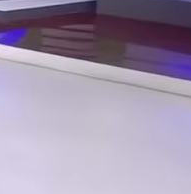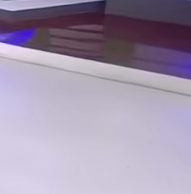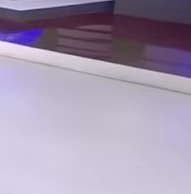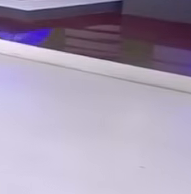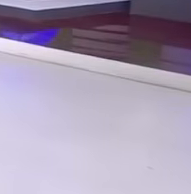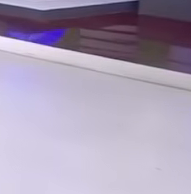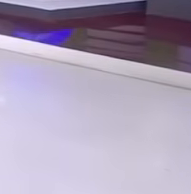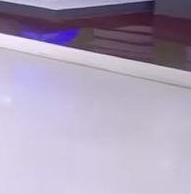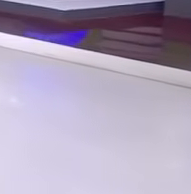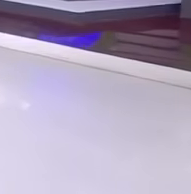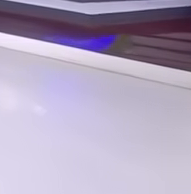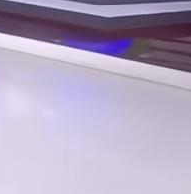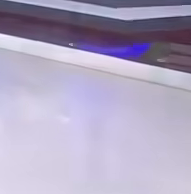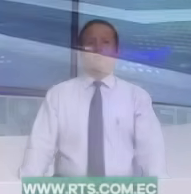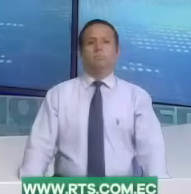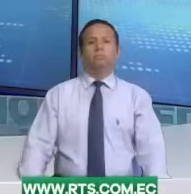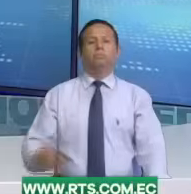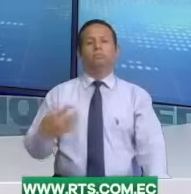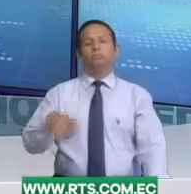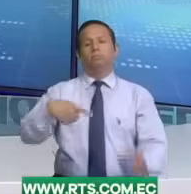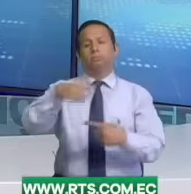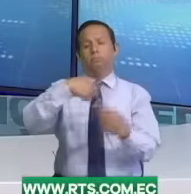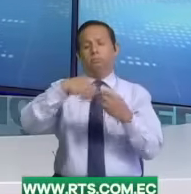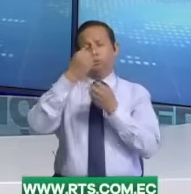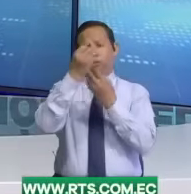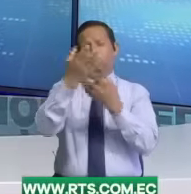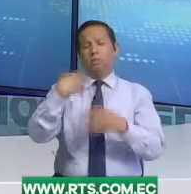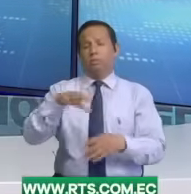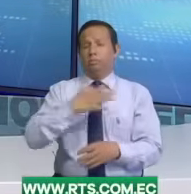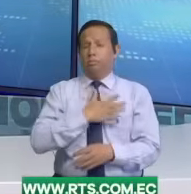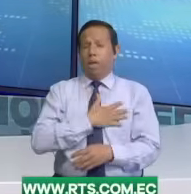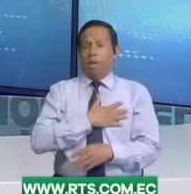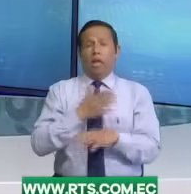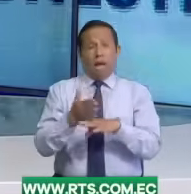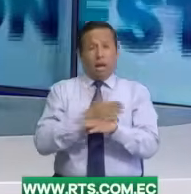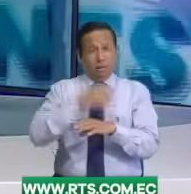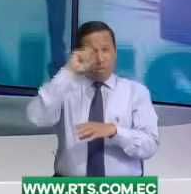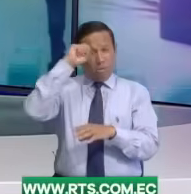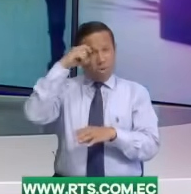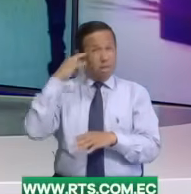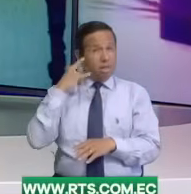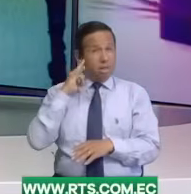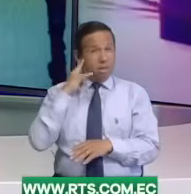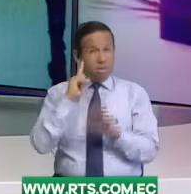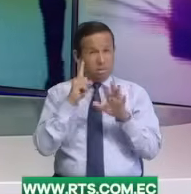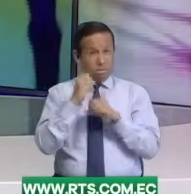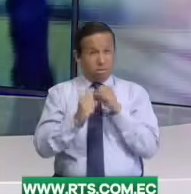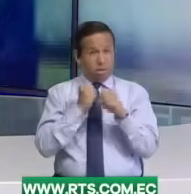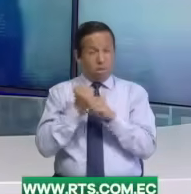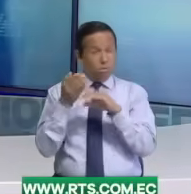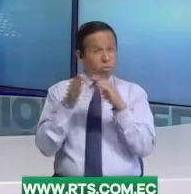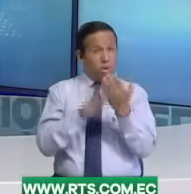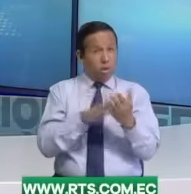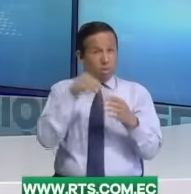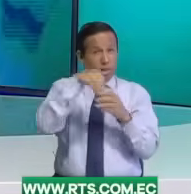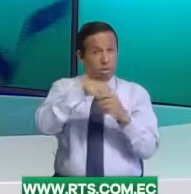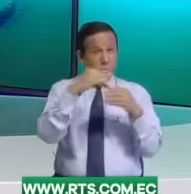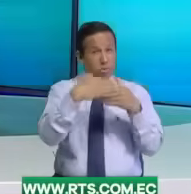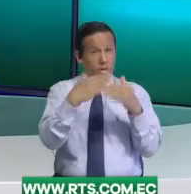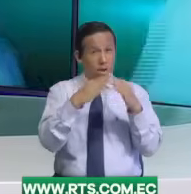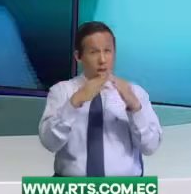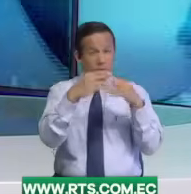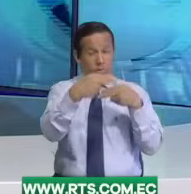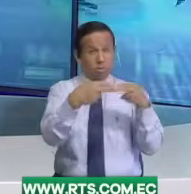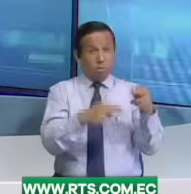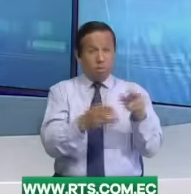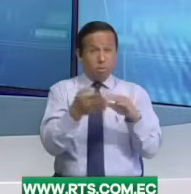Estamos de regreso con un trágico suceso. Un cortocircuito habría sido la causa del incendio en el que murió una niña de 6 años